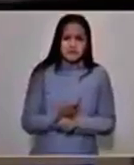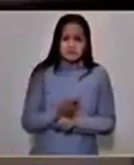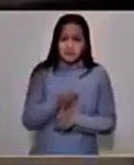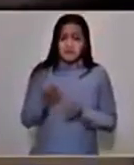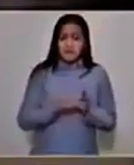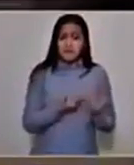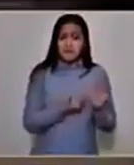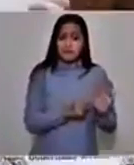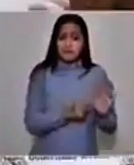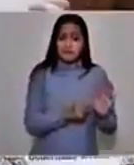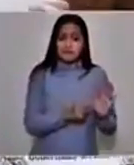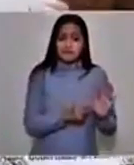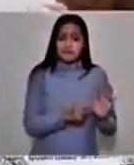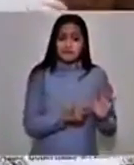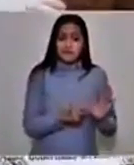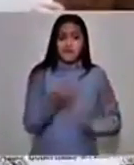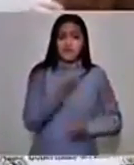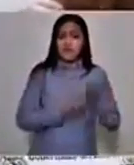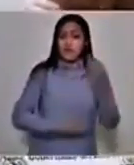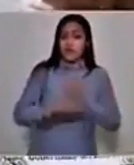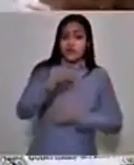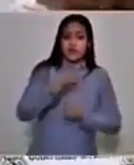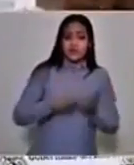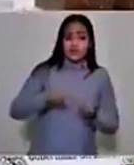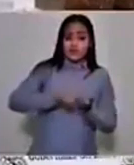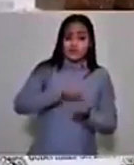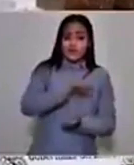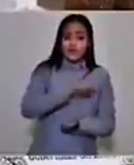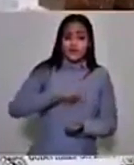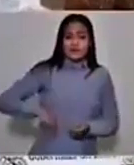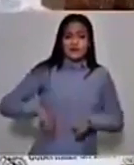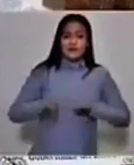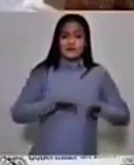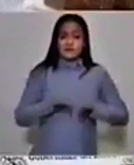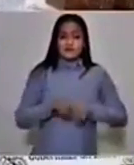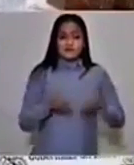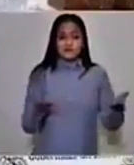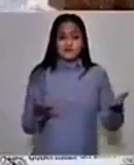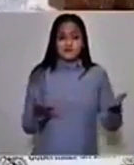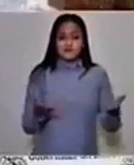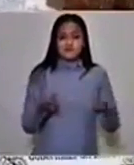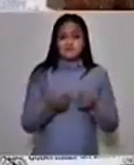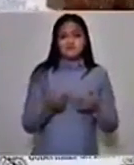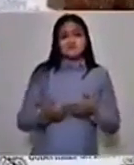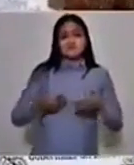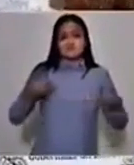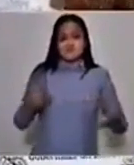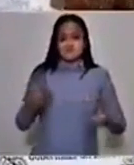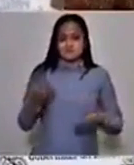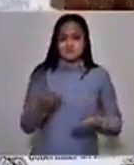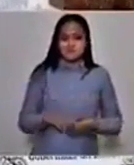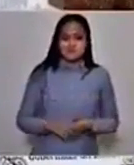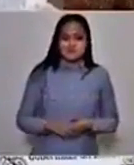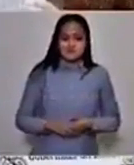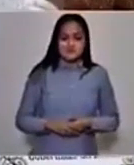está su firma. De todos los que eran integrantes del ayuntamiento del periodo anterior.